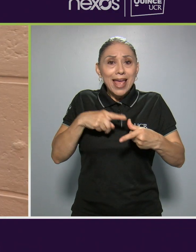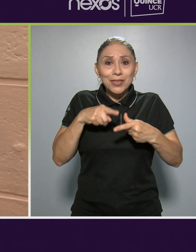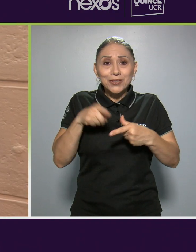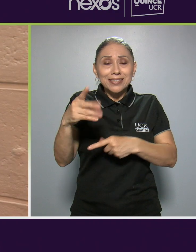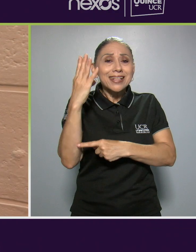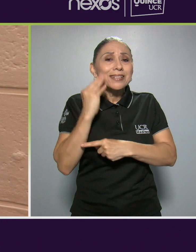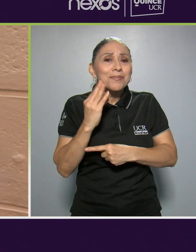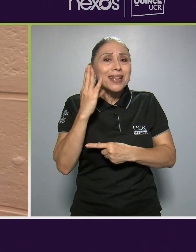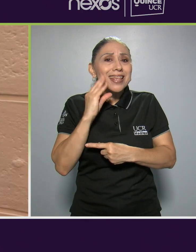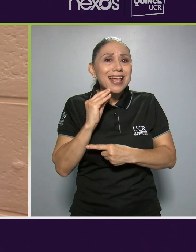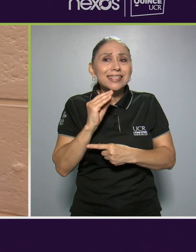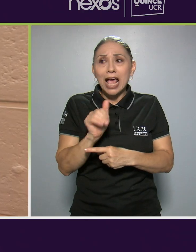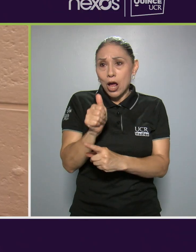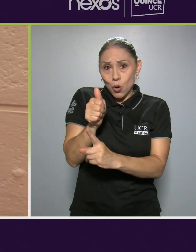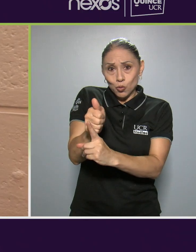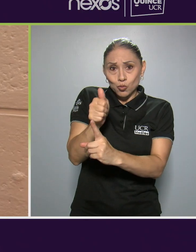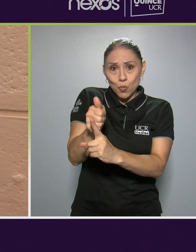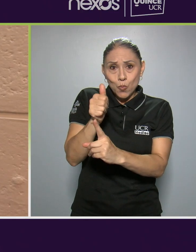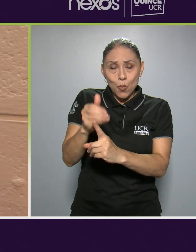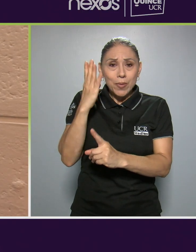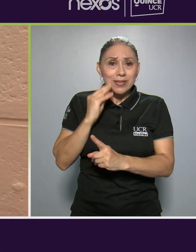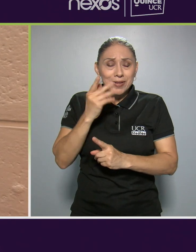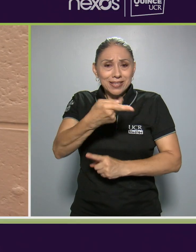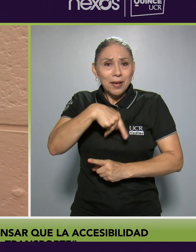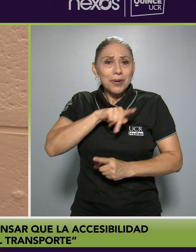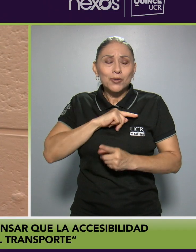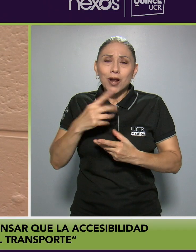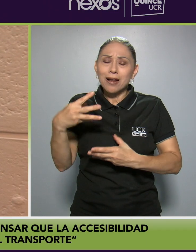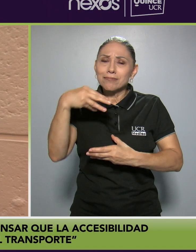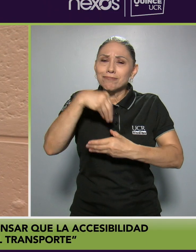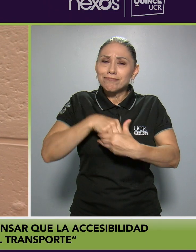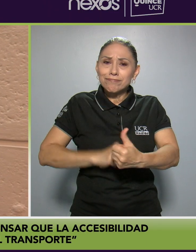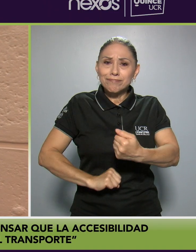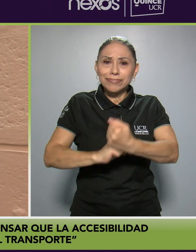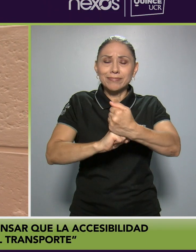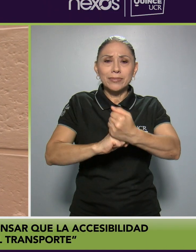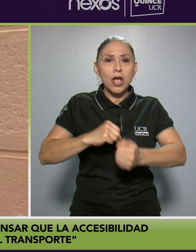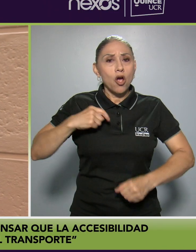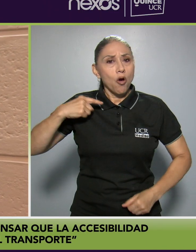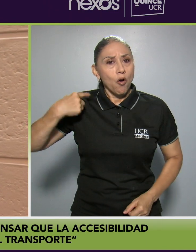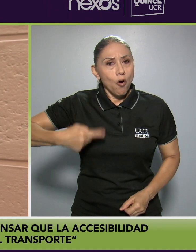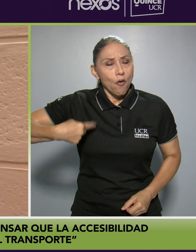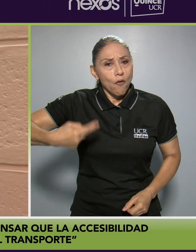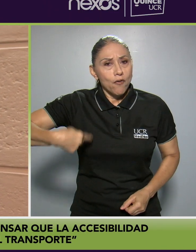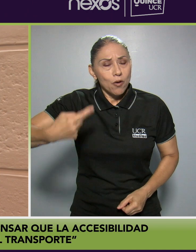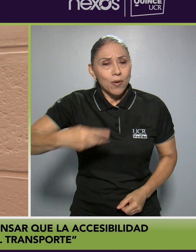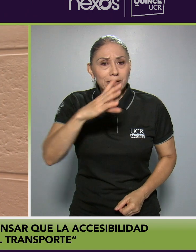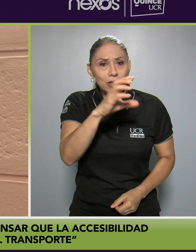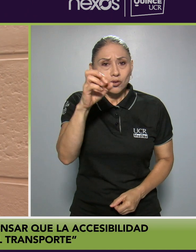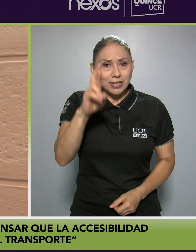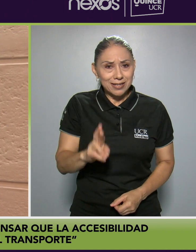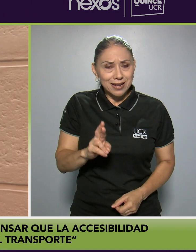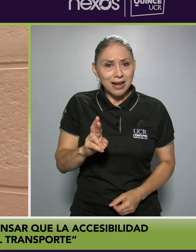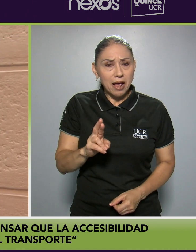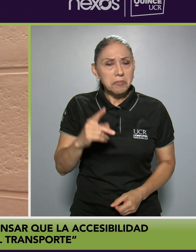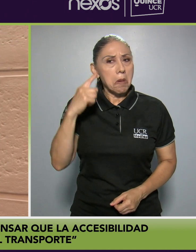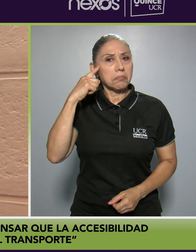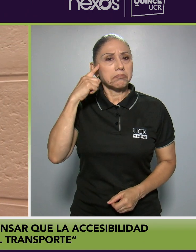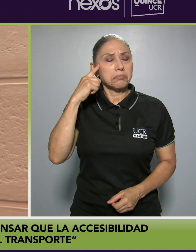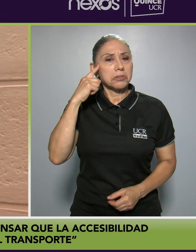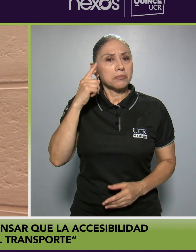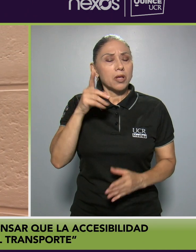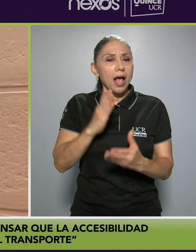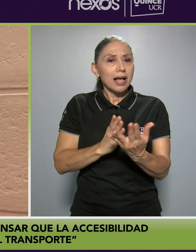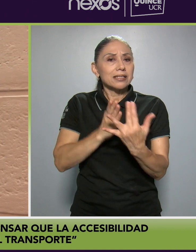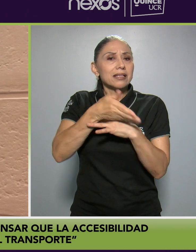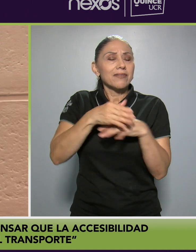su propia experiencia personal. Con frecuencia en Costa Rica asumimos la accesibilidad como aquello que